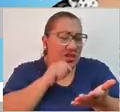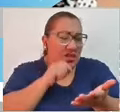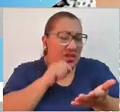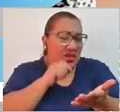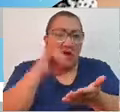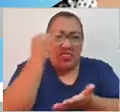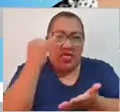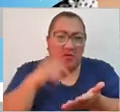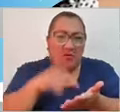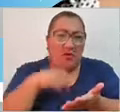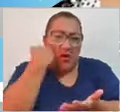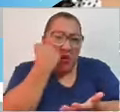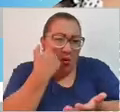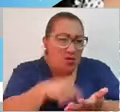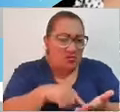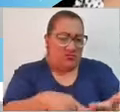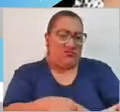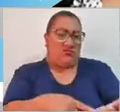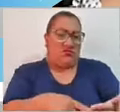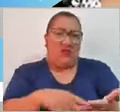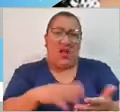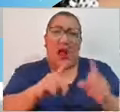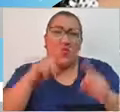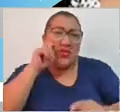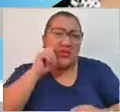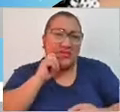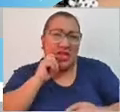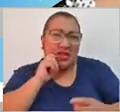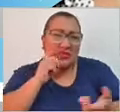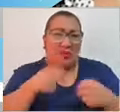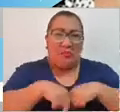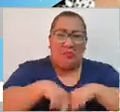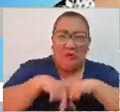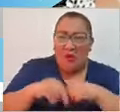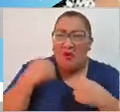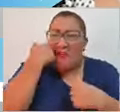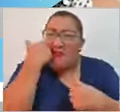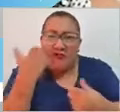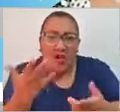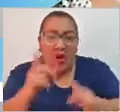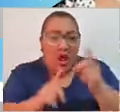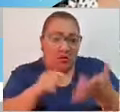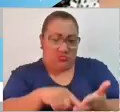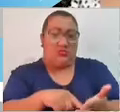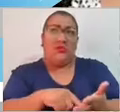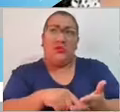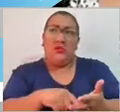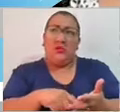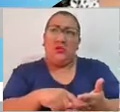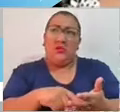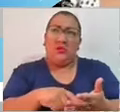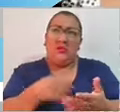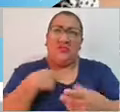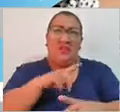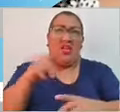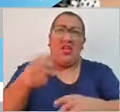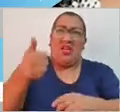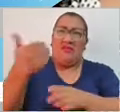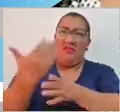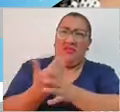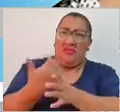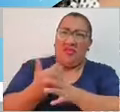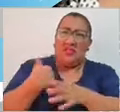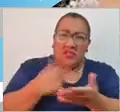dibujos, incluso de contenido pornográfico o de connotación sexual hacia un trabajador o trabajadora.